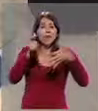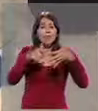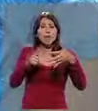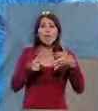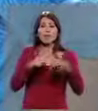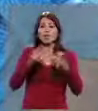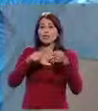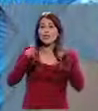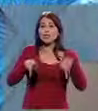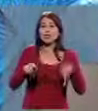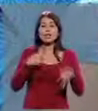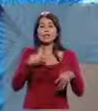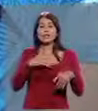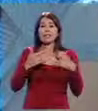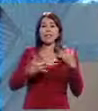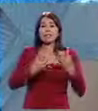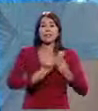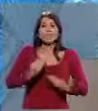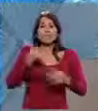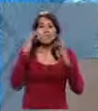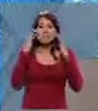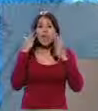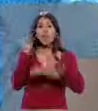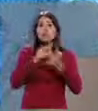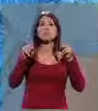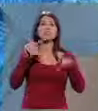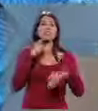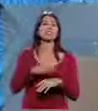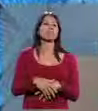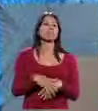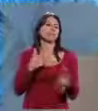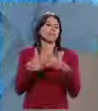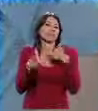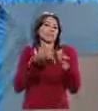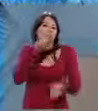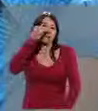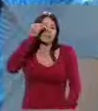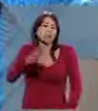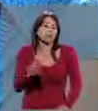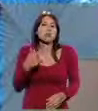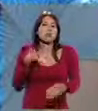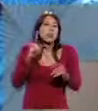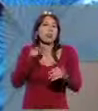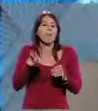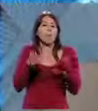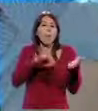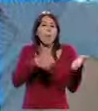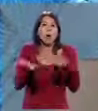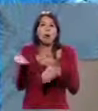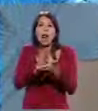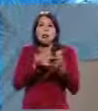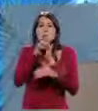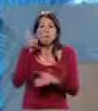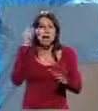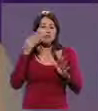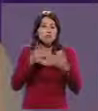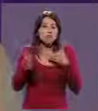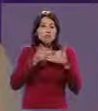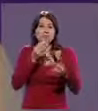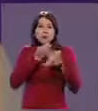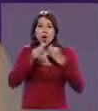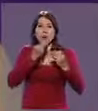Entonces eso causa mucha angustia entonces algunos dicen de por sí de algo me tengo que morir y parte de lo que hablábamos eh